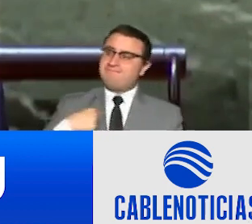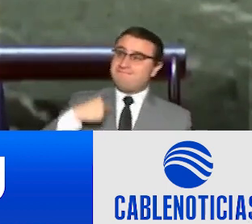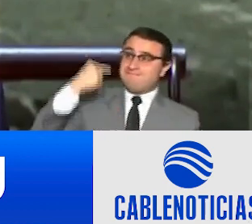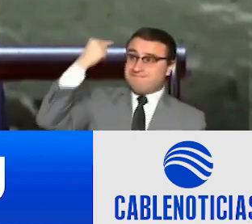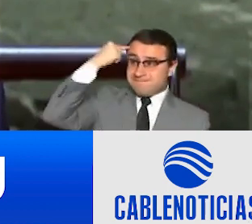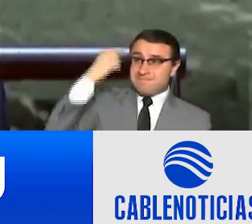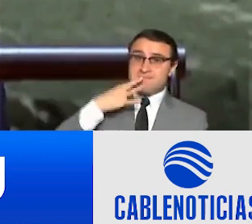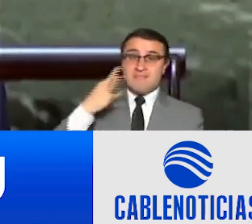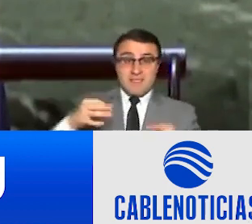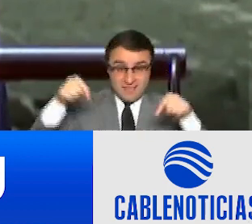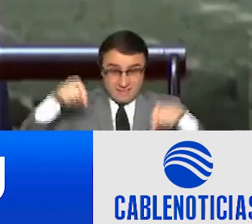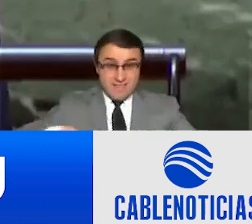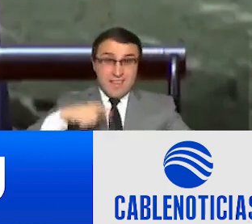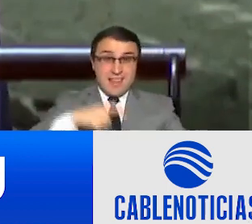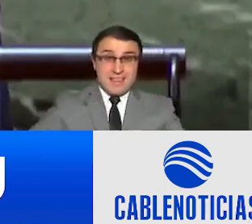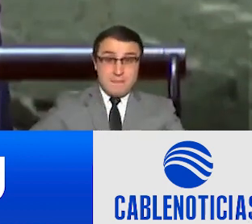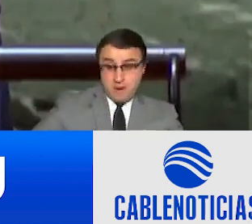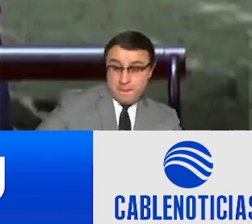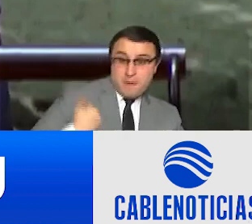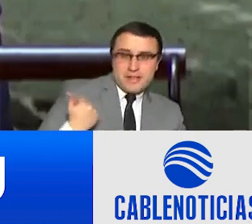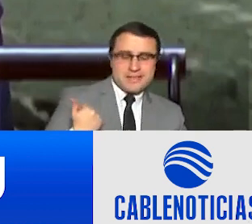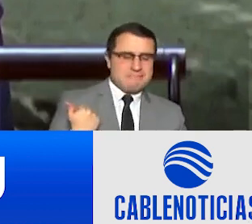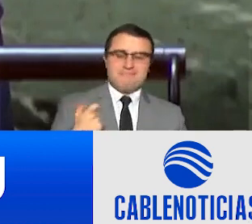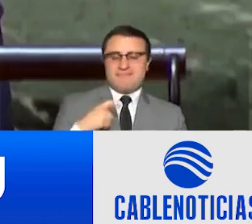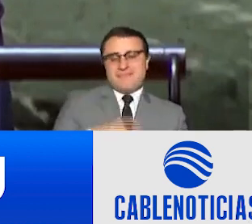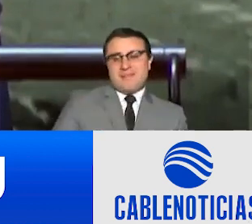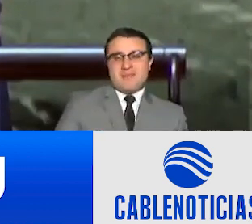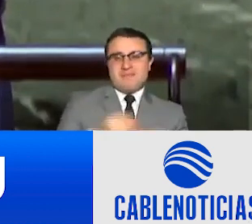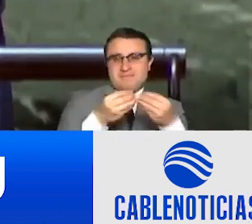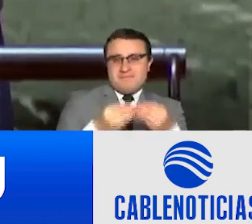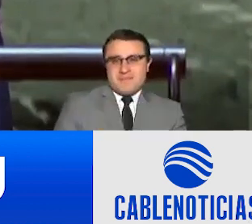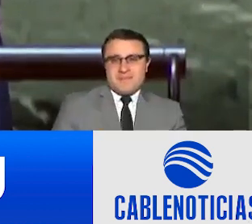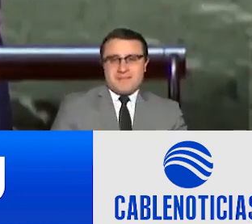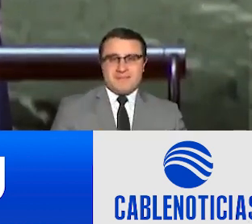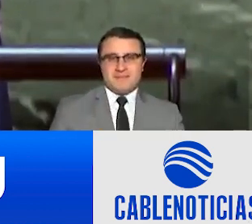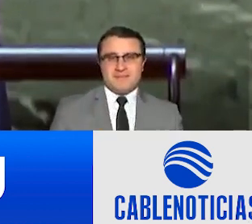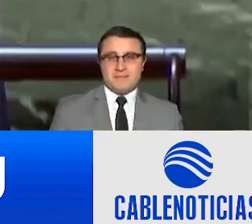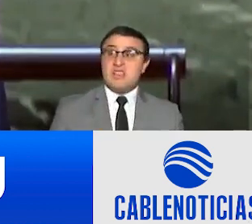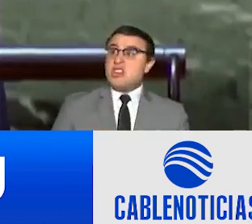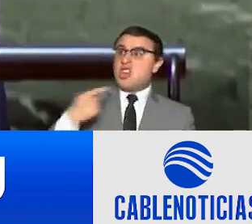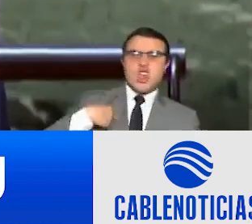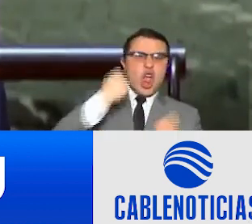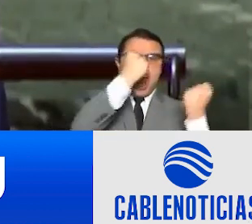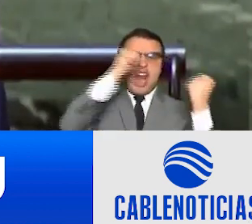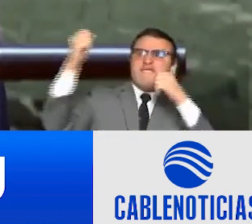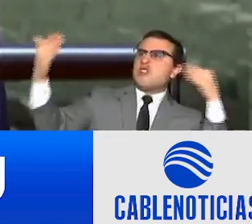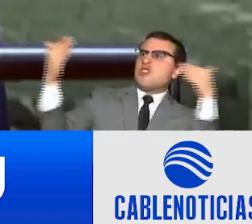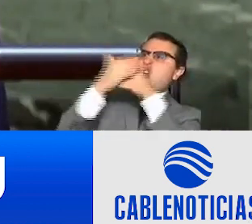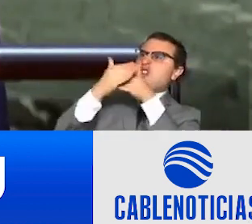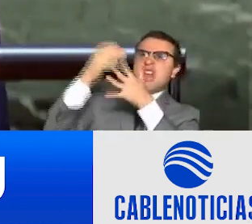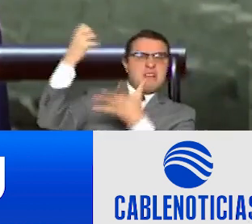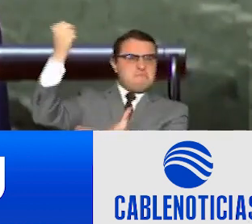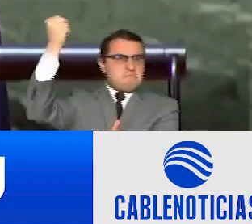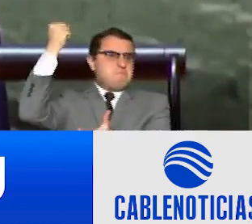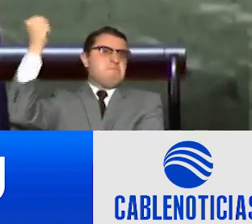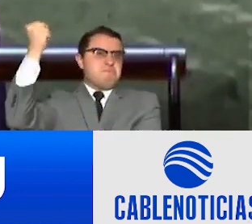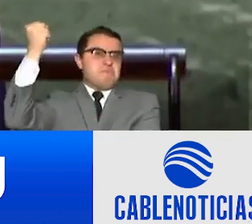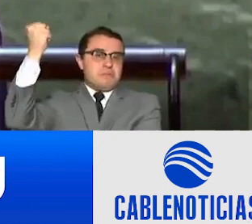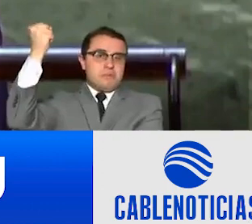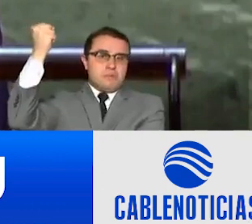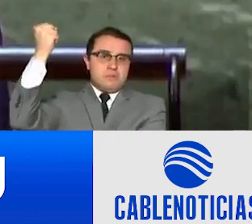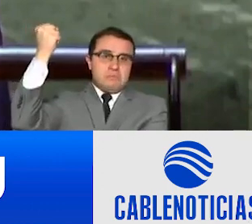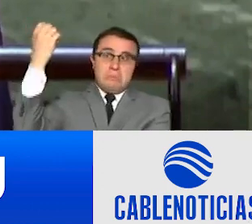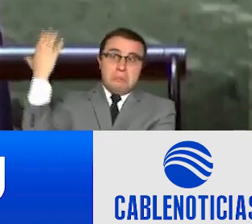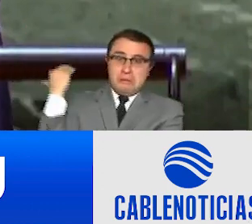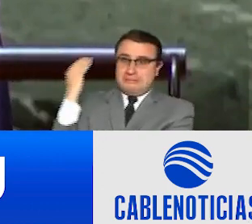tiempo. Y no es que esté pregonando la gran revolución contra el gran capital, que no hubo y que